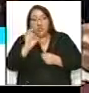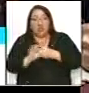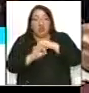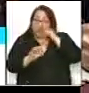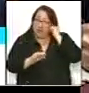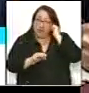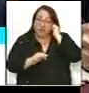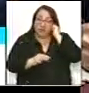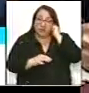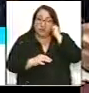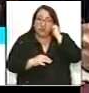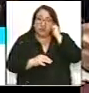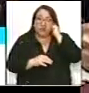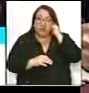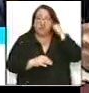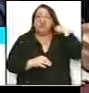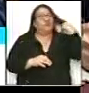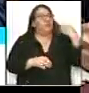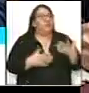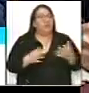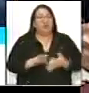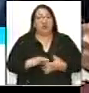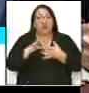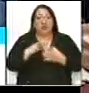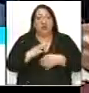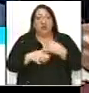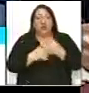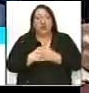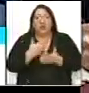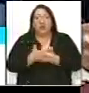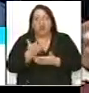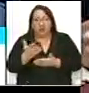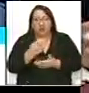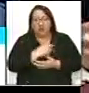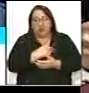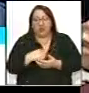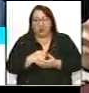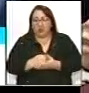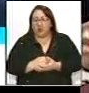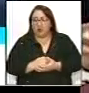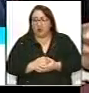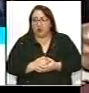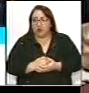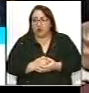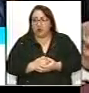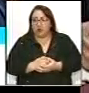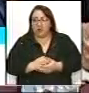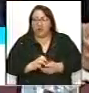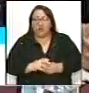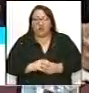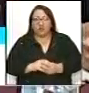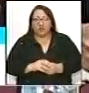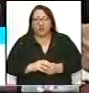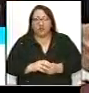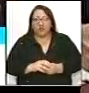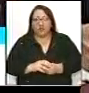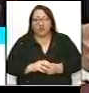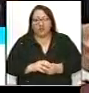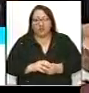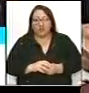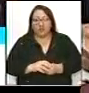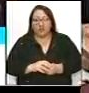guste, esta es la llamada esencia de la reforma propuesta por el Poder Ejecutivo, que ahora le estemos dando vuelta